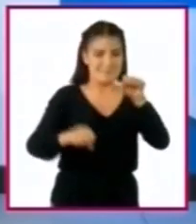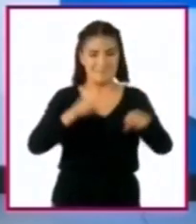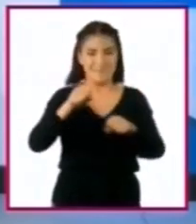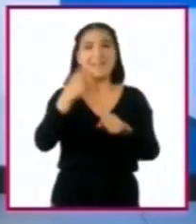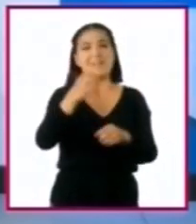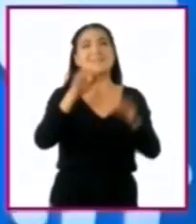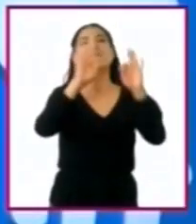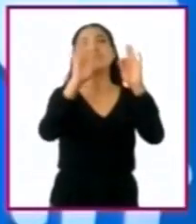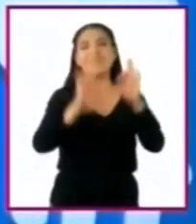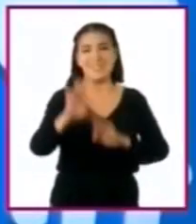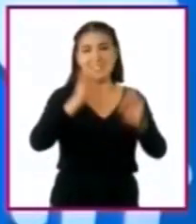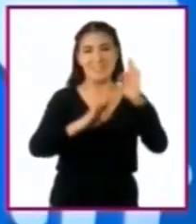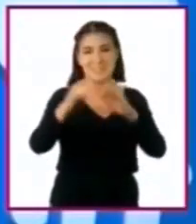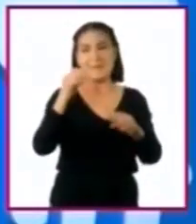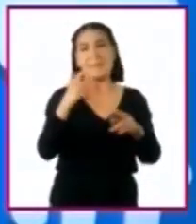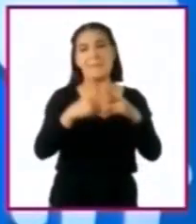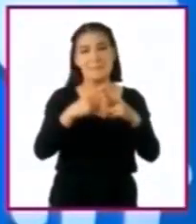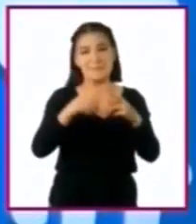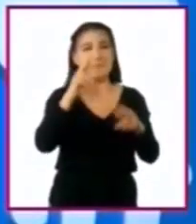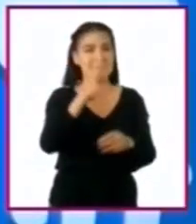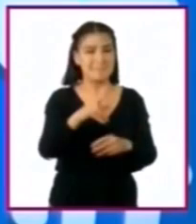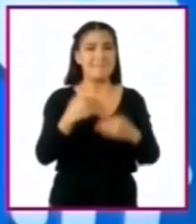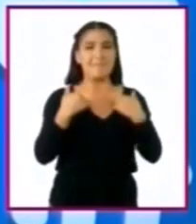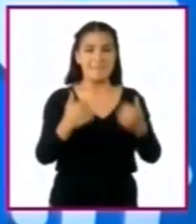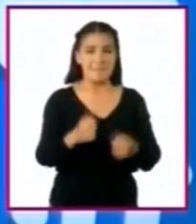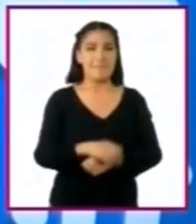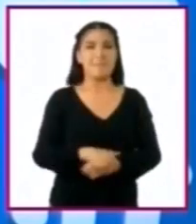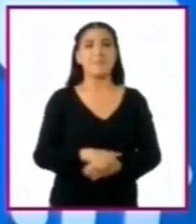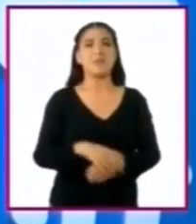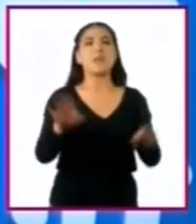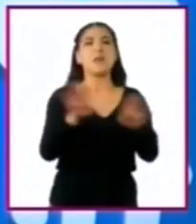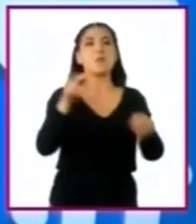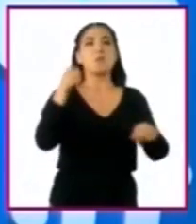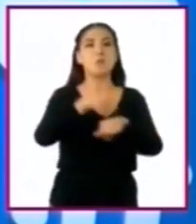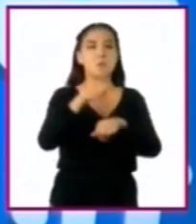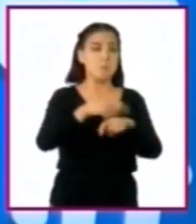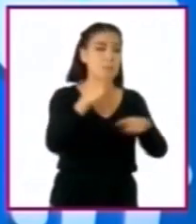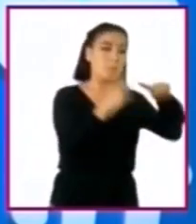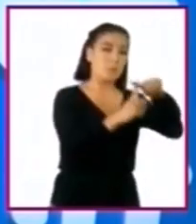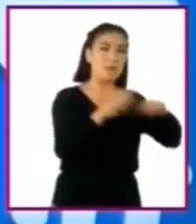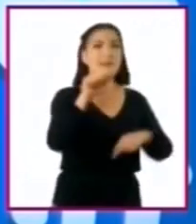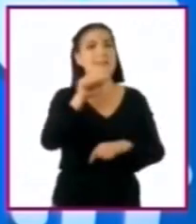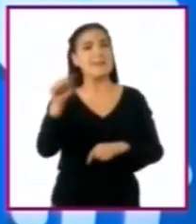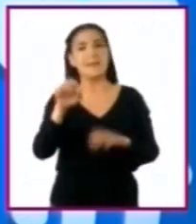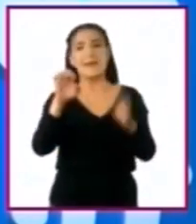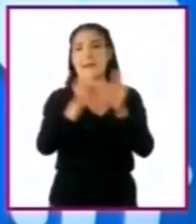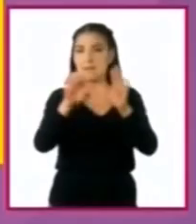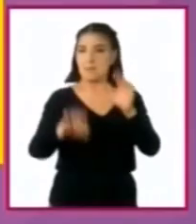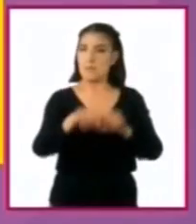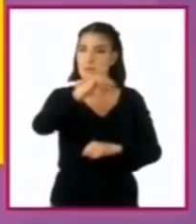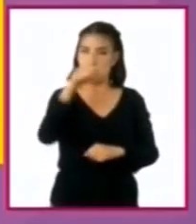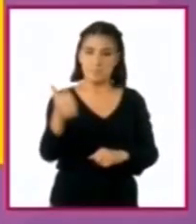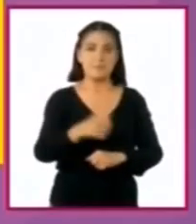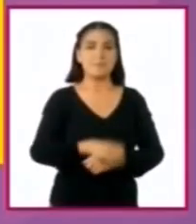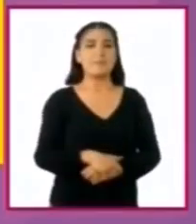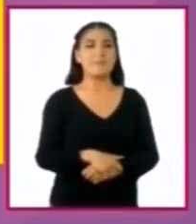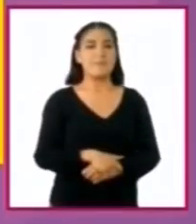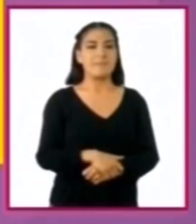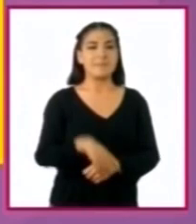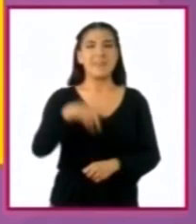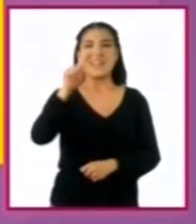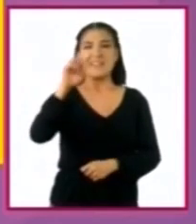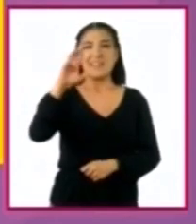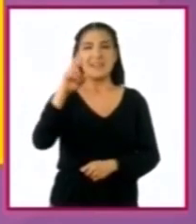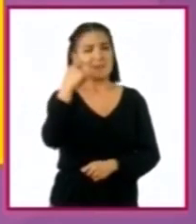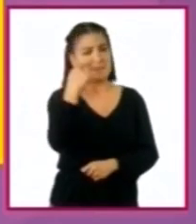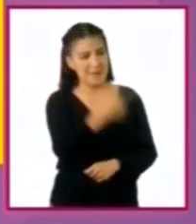física. Ahora vamos a operar con números positivos y negativos. Con otro ejemplo, Tere vio unos zapatos con